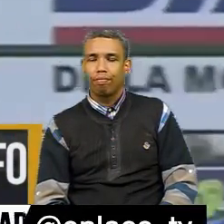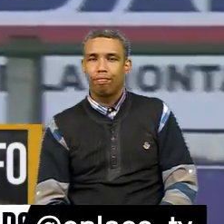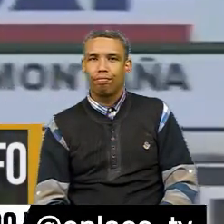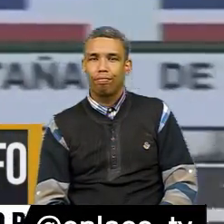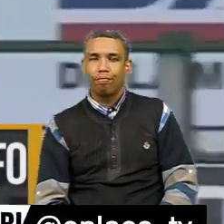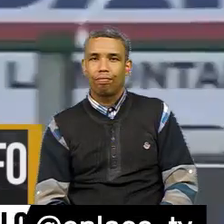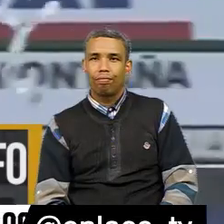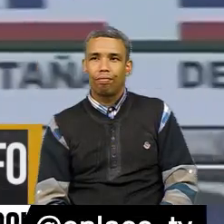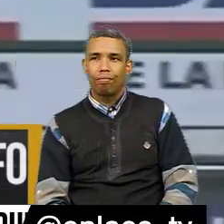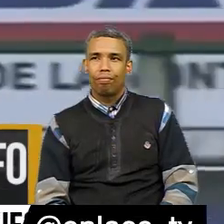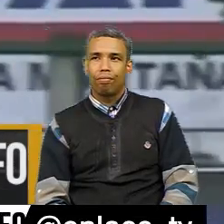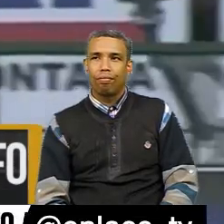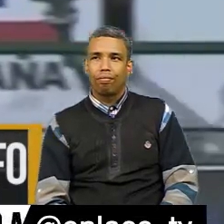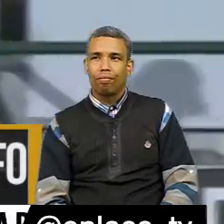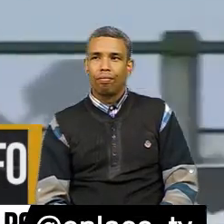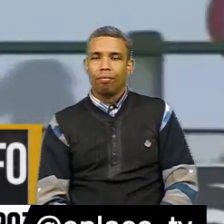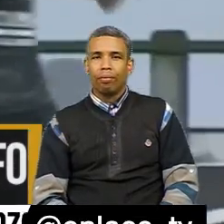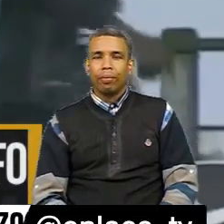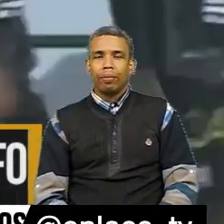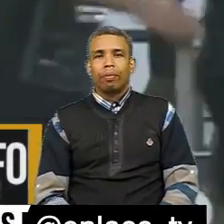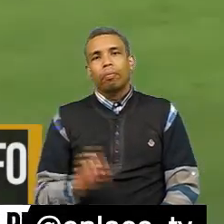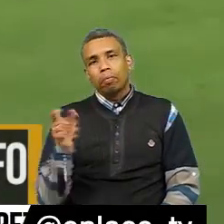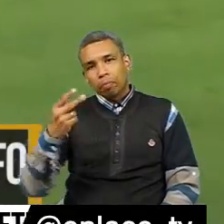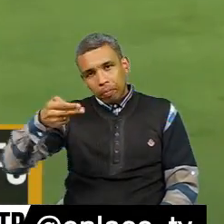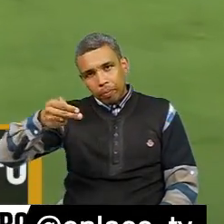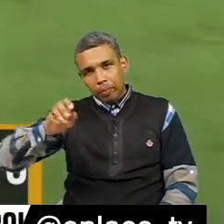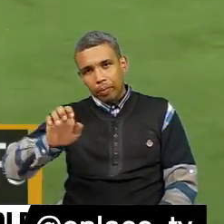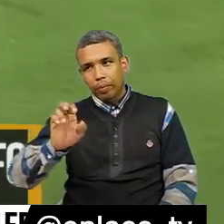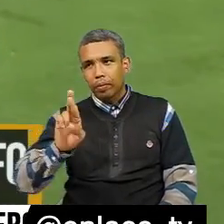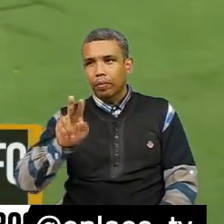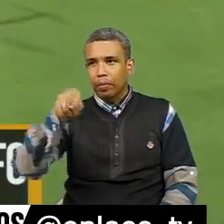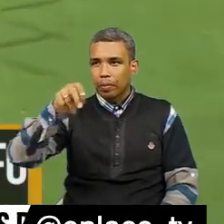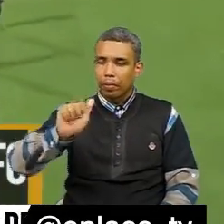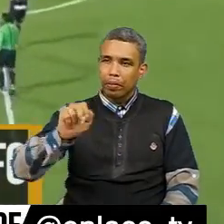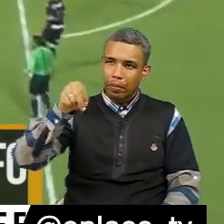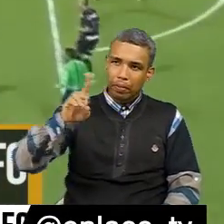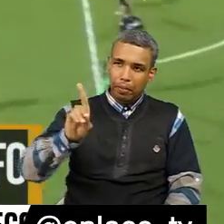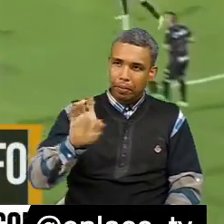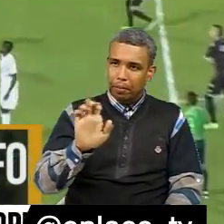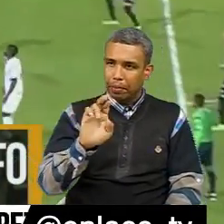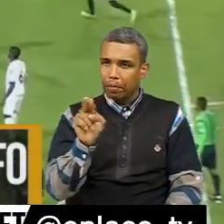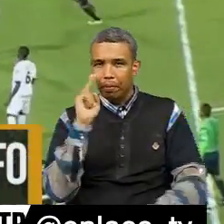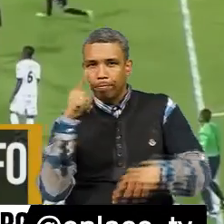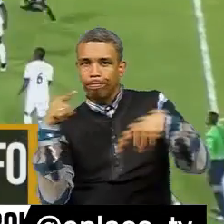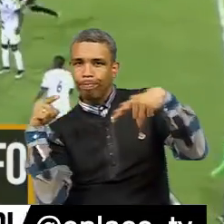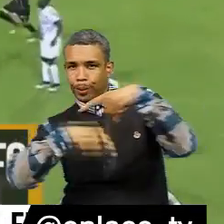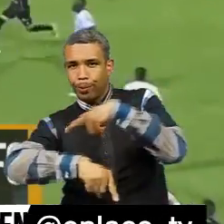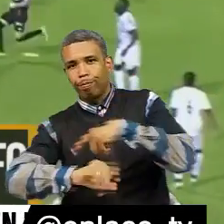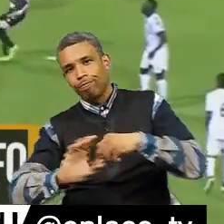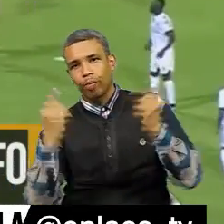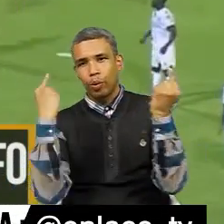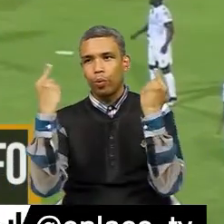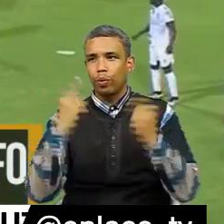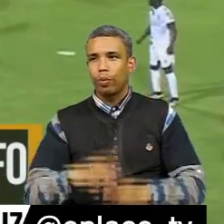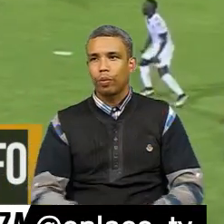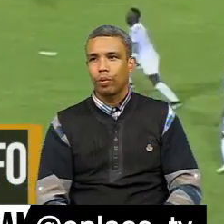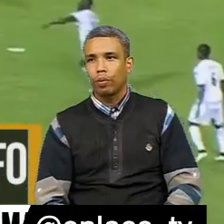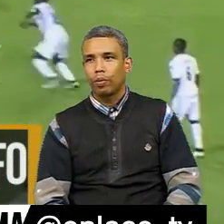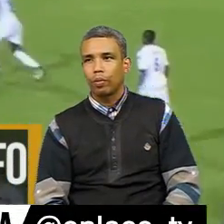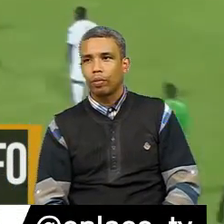Once Caldas, Daniel Hernández, que la había luchado, la mete con pierna zurda en ese saque lateral larguísimo,